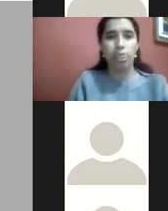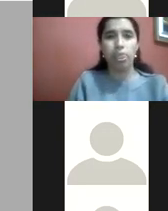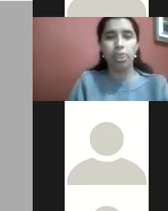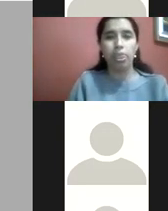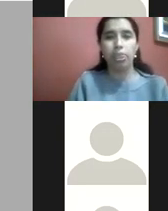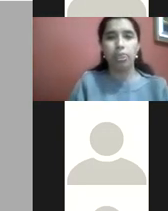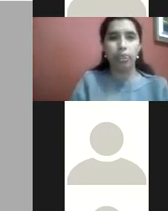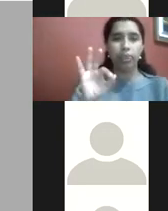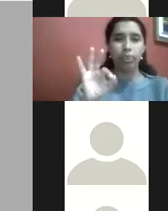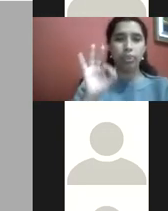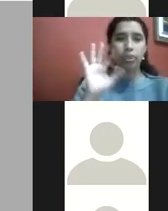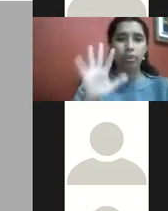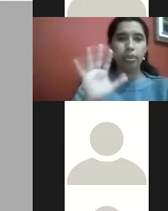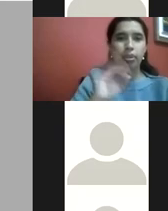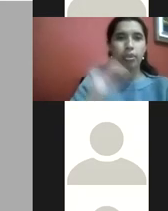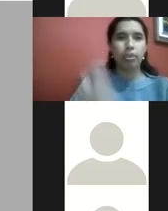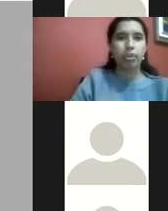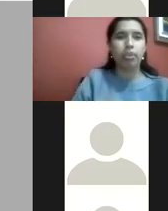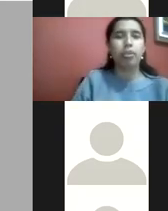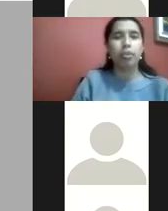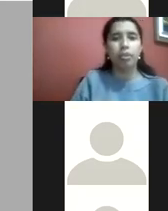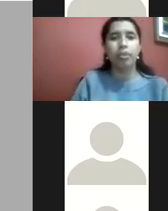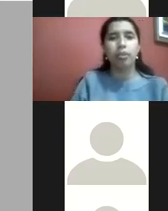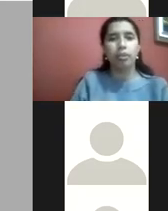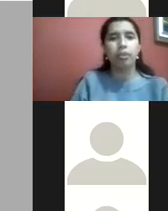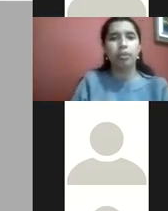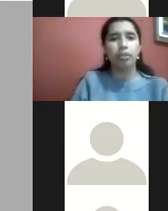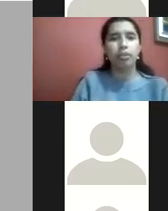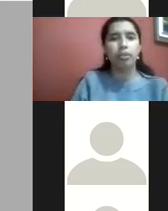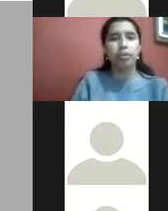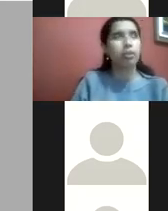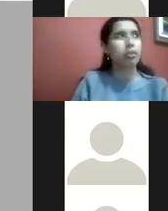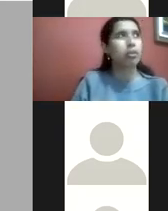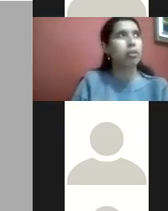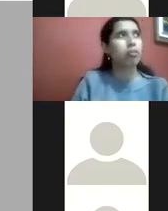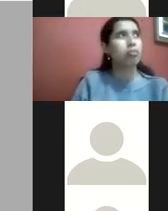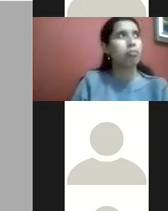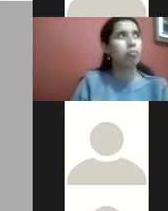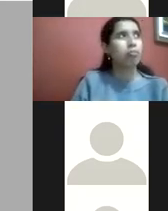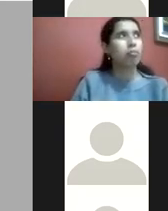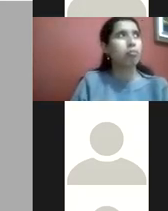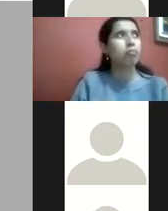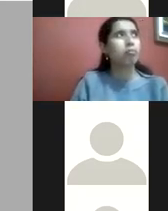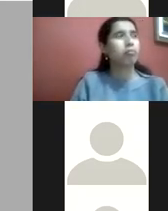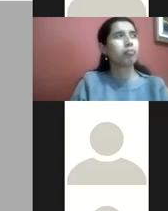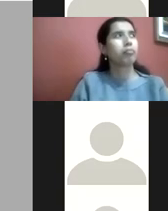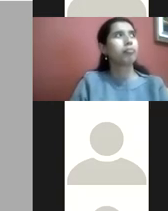Por eso vamos a resolverlo. Entonces, el nivel de confianza es del